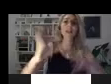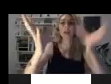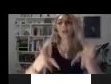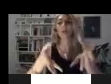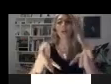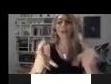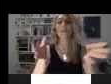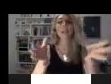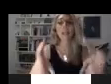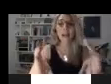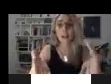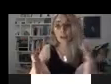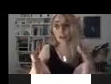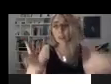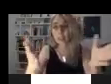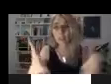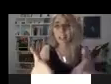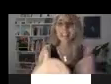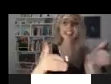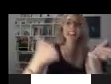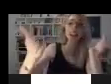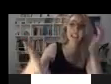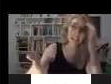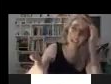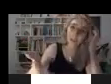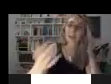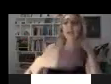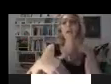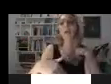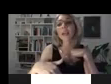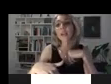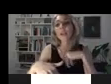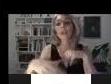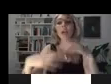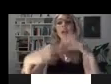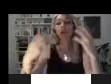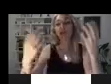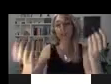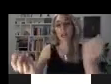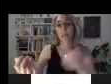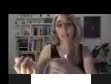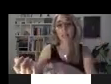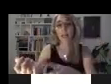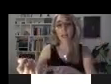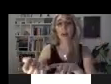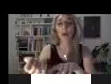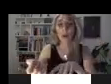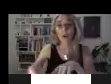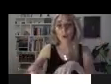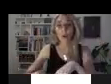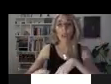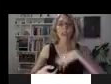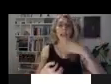país, en desventajas de otros países por las distancias que implican los vuelos, esto trae aparejado